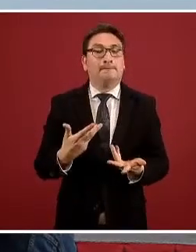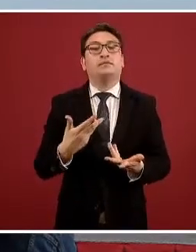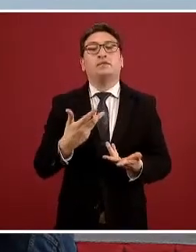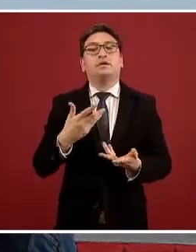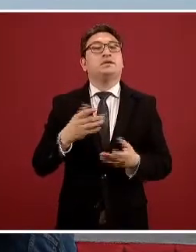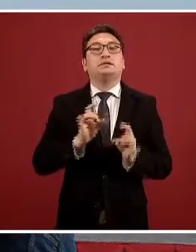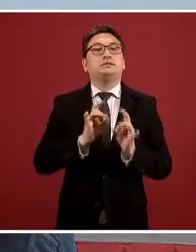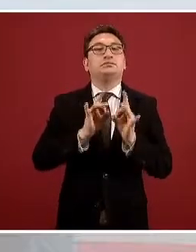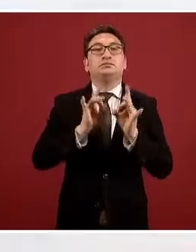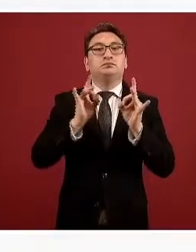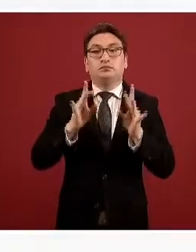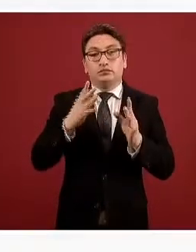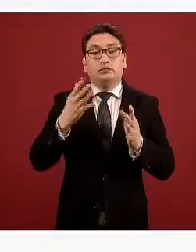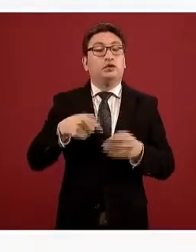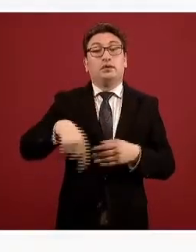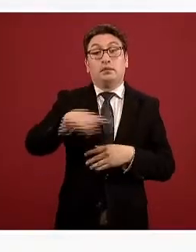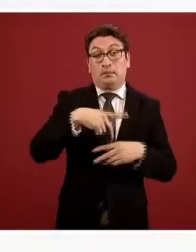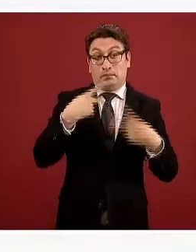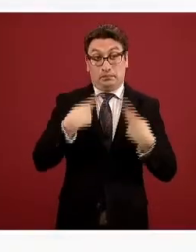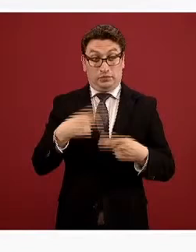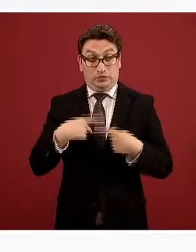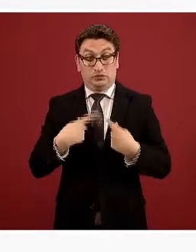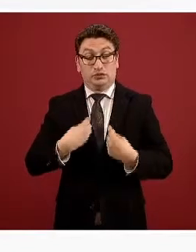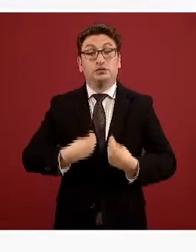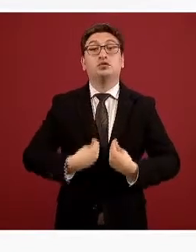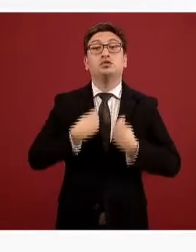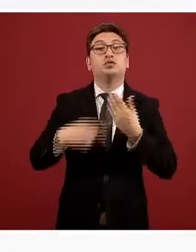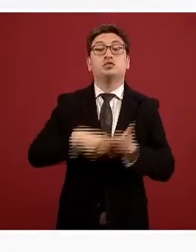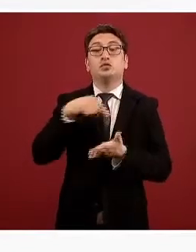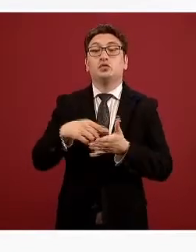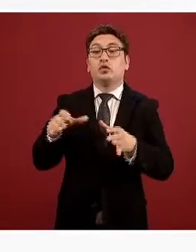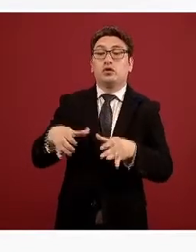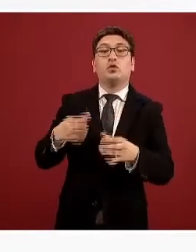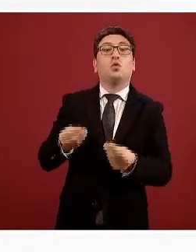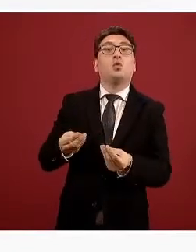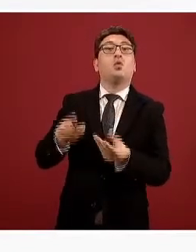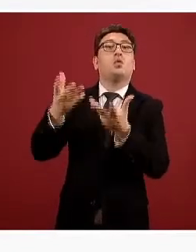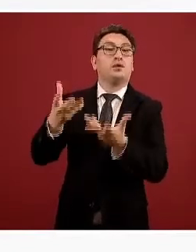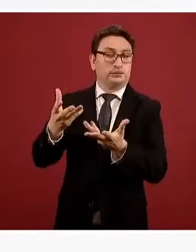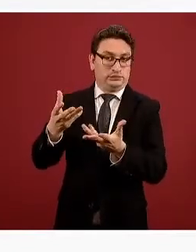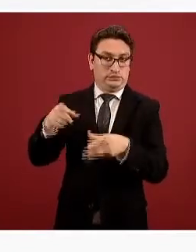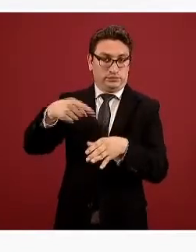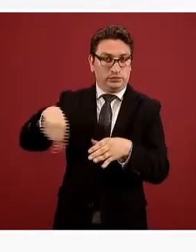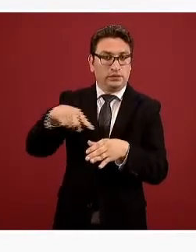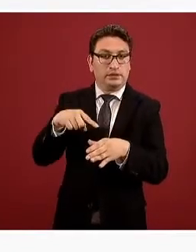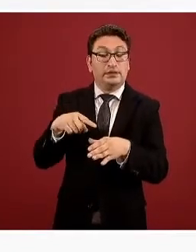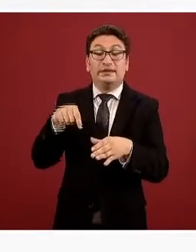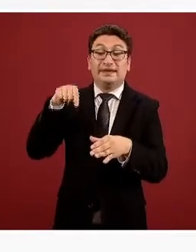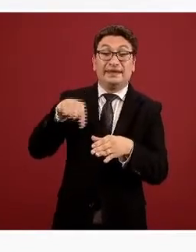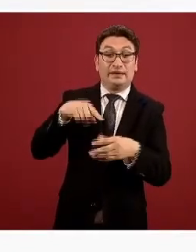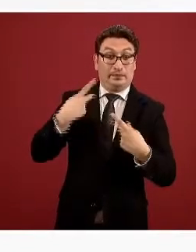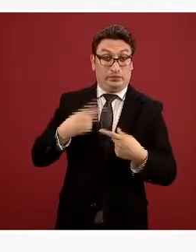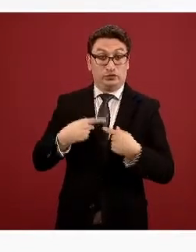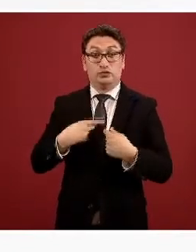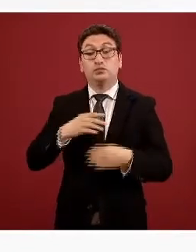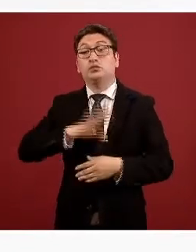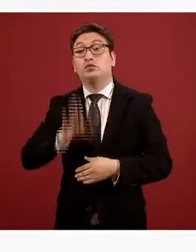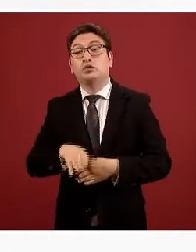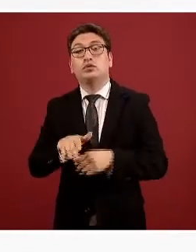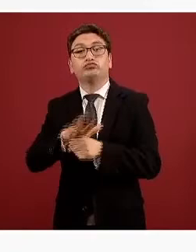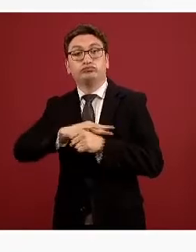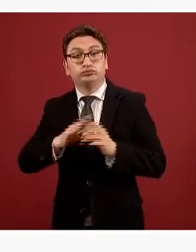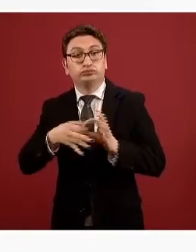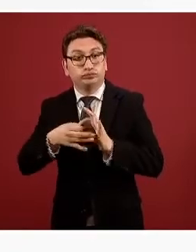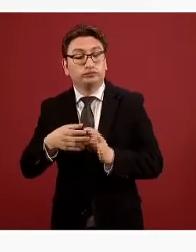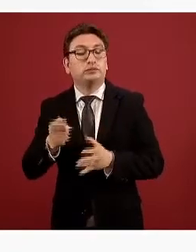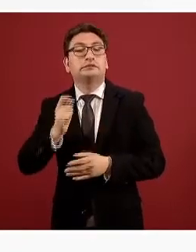en respecto a la cantidad de personas que viven en un territorio y las personas que desafortunadamente fallecen por COVID, lo